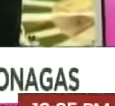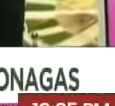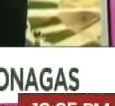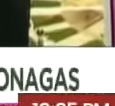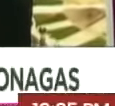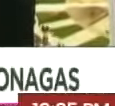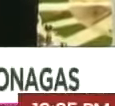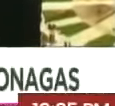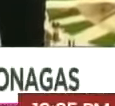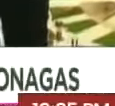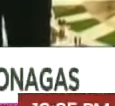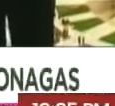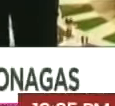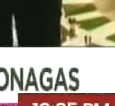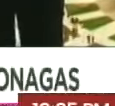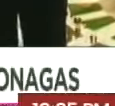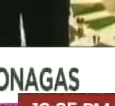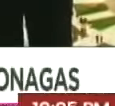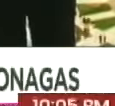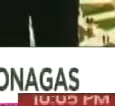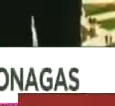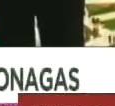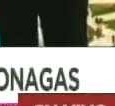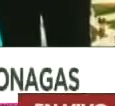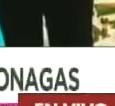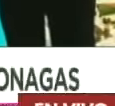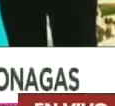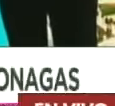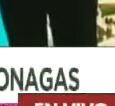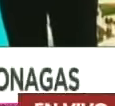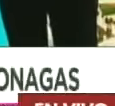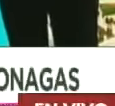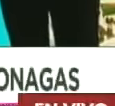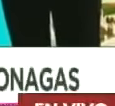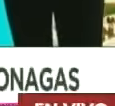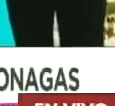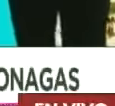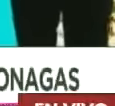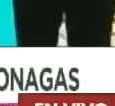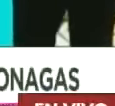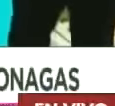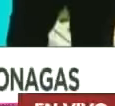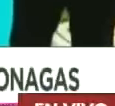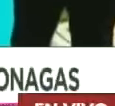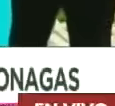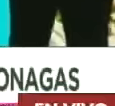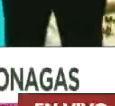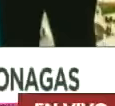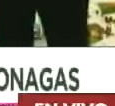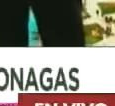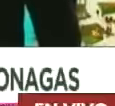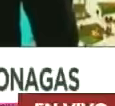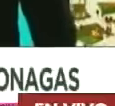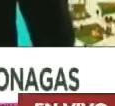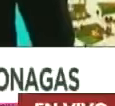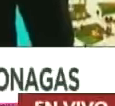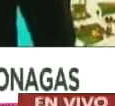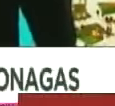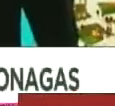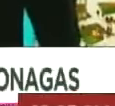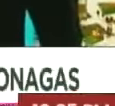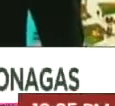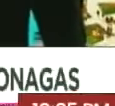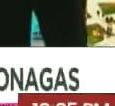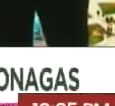oportunidad, ahorita en esta reunión, se les piden dos compañeros que les sobran condición. Y ahora es que vamos para adelante con